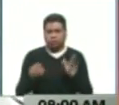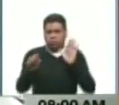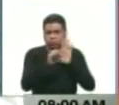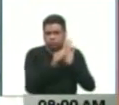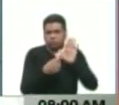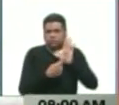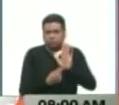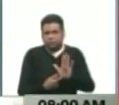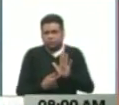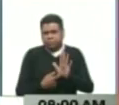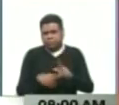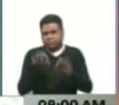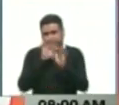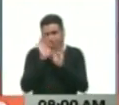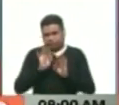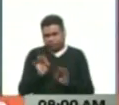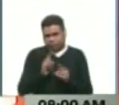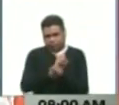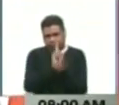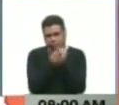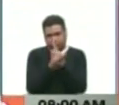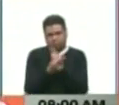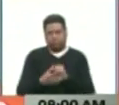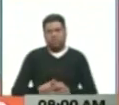una estética, de una falsificación